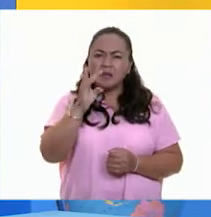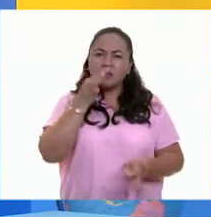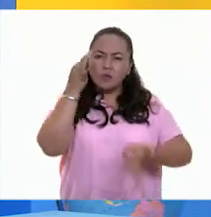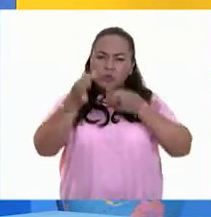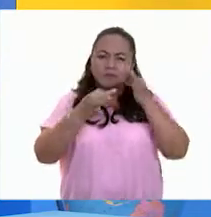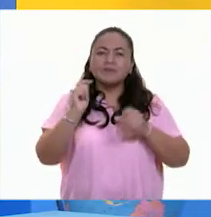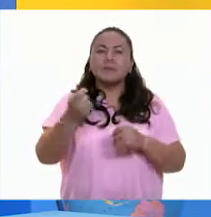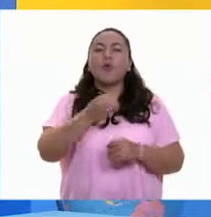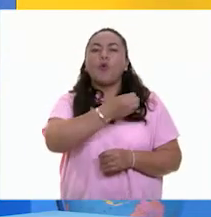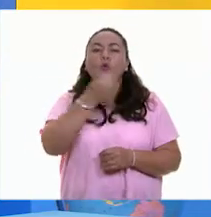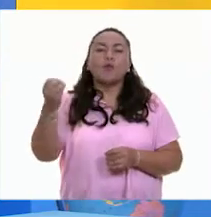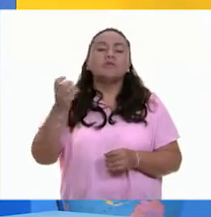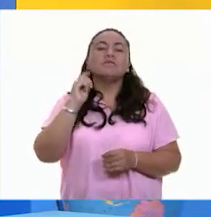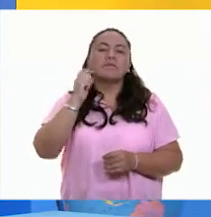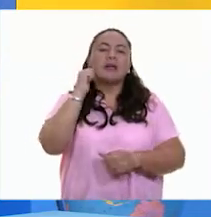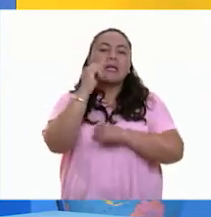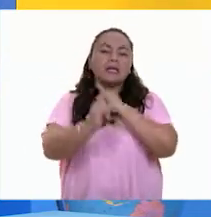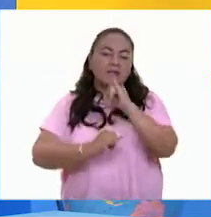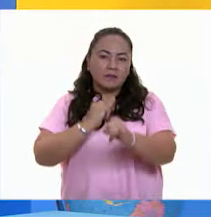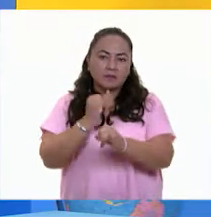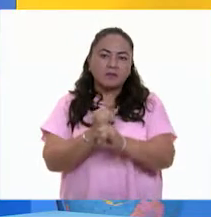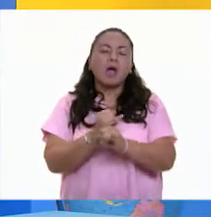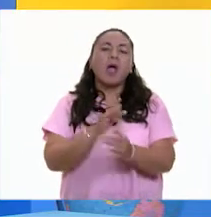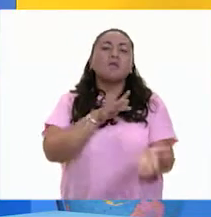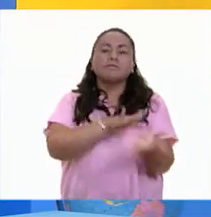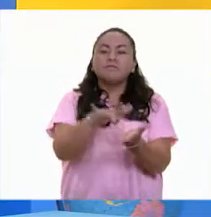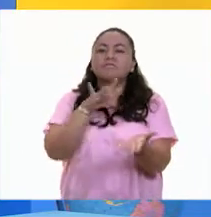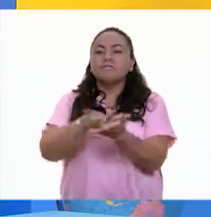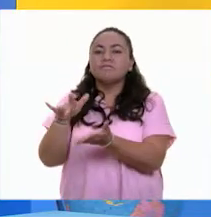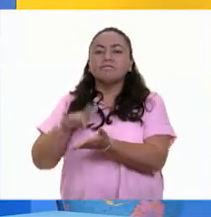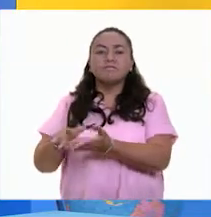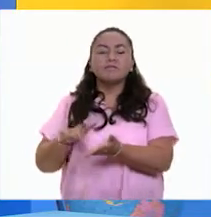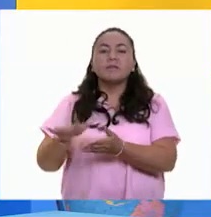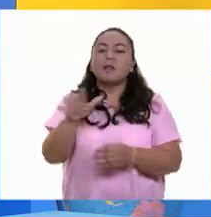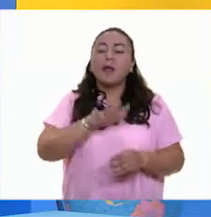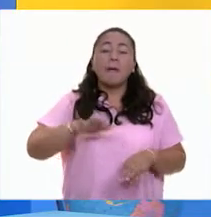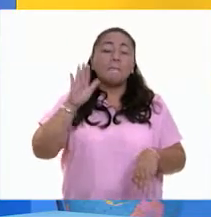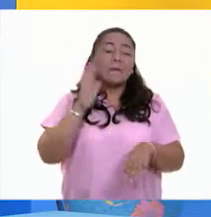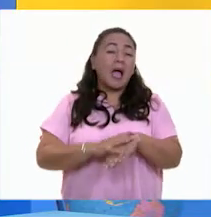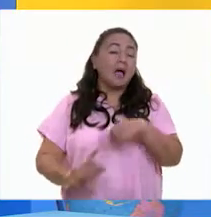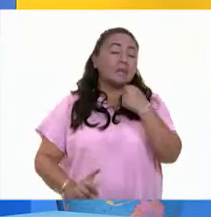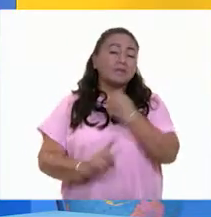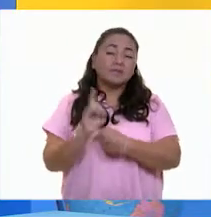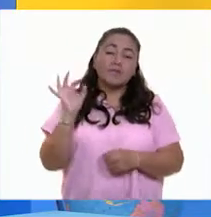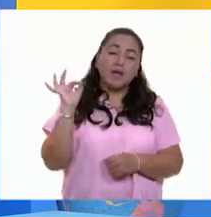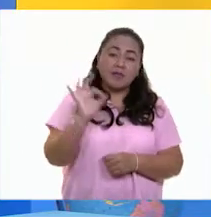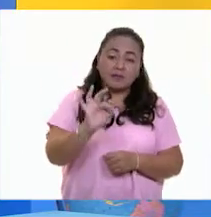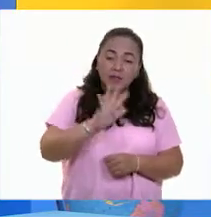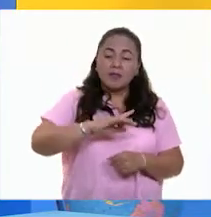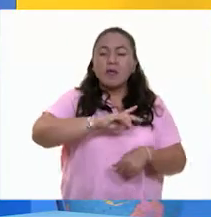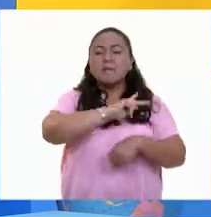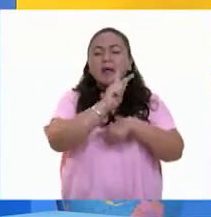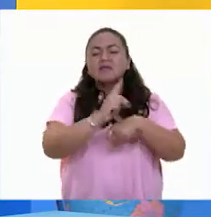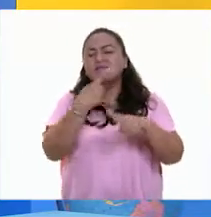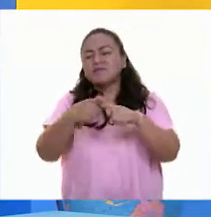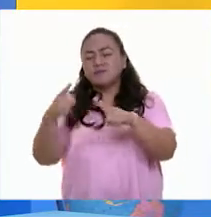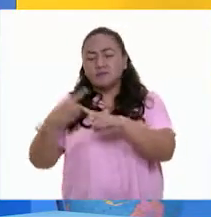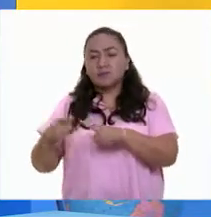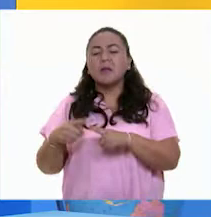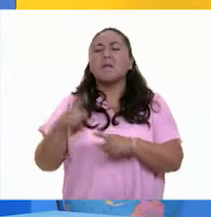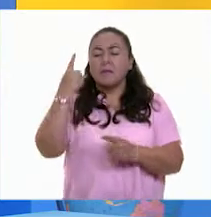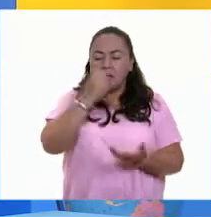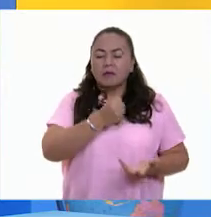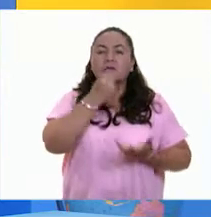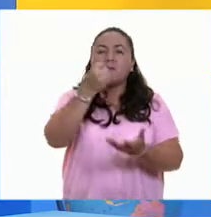esos organismos internacionales brindan apoyos que llegan a las zonas más afectadas en distintos países y son destinadas para